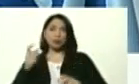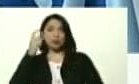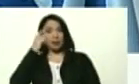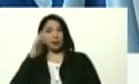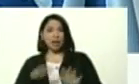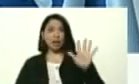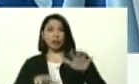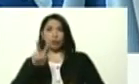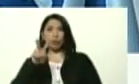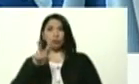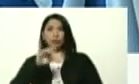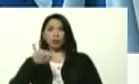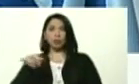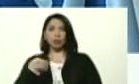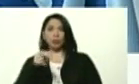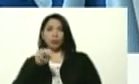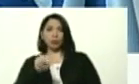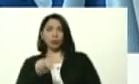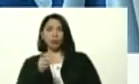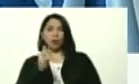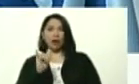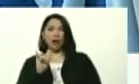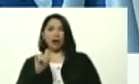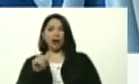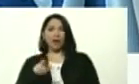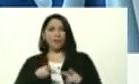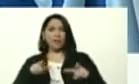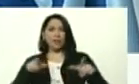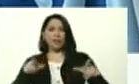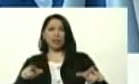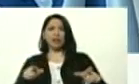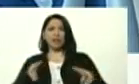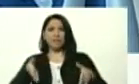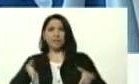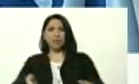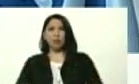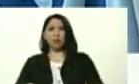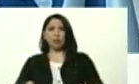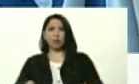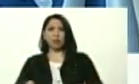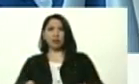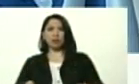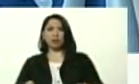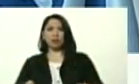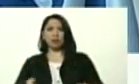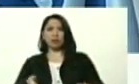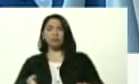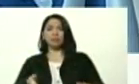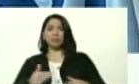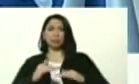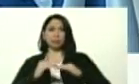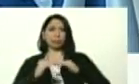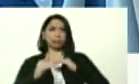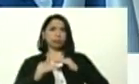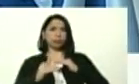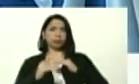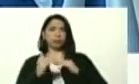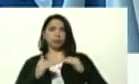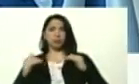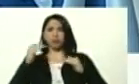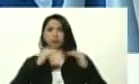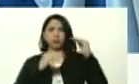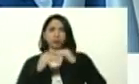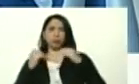de junio se encontró en una pequeña fosa sellada con concreto una osamenta y sobre esta un